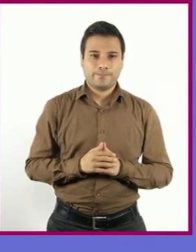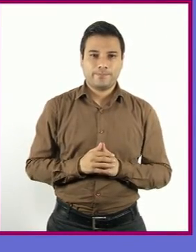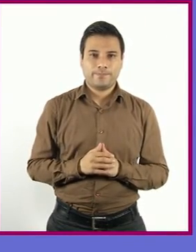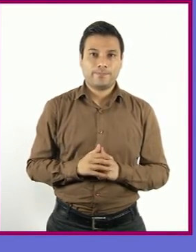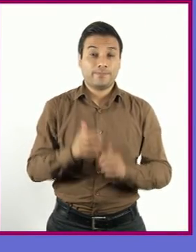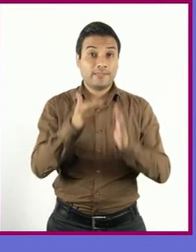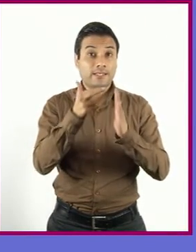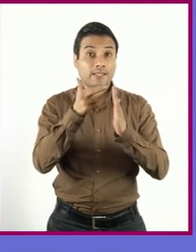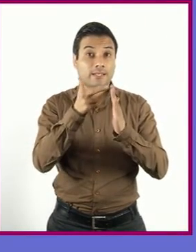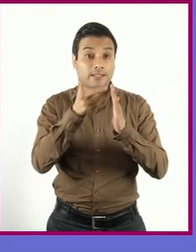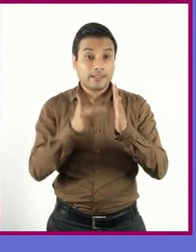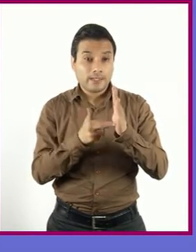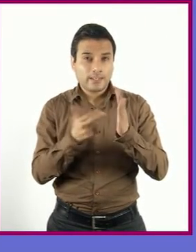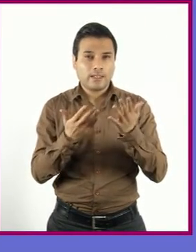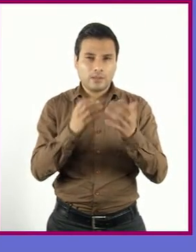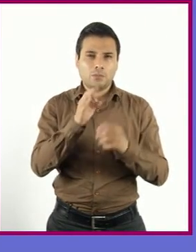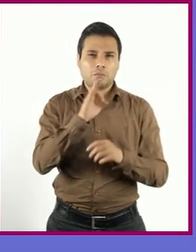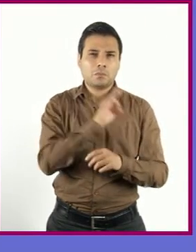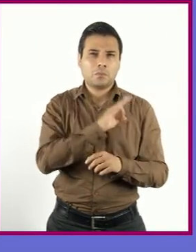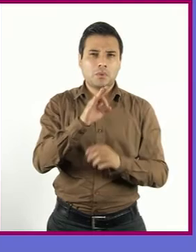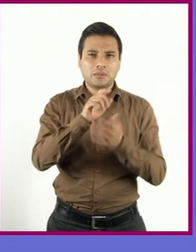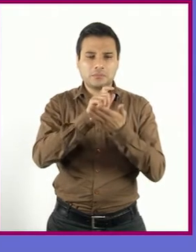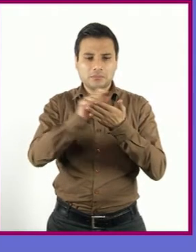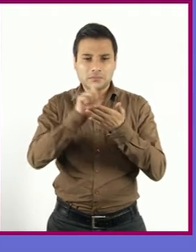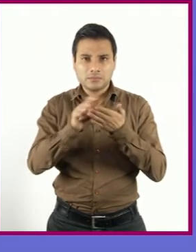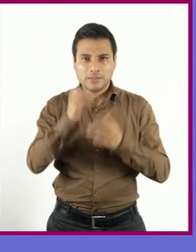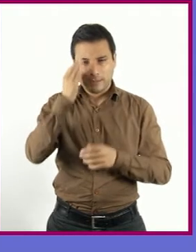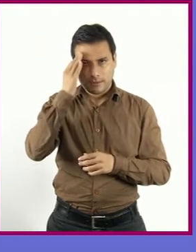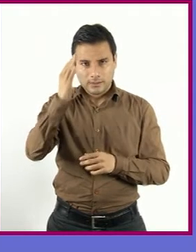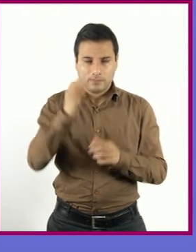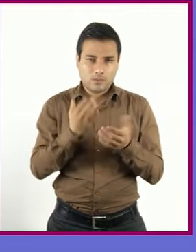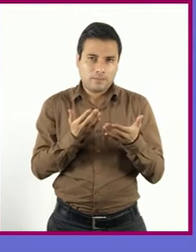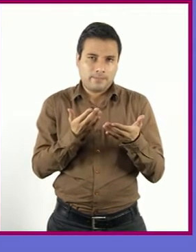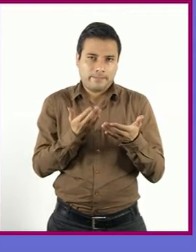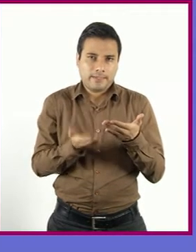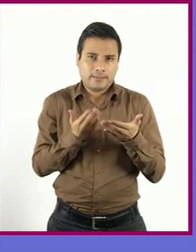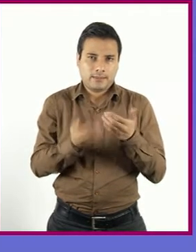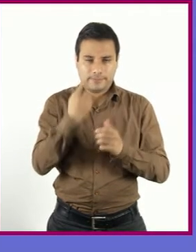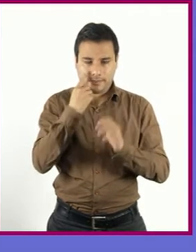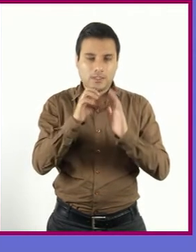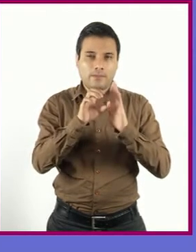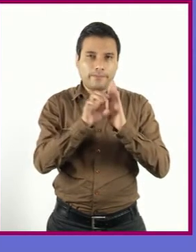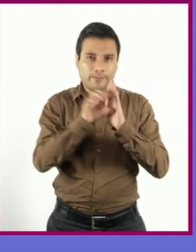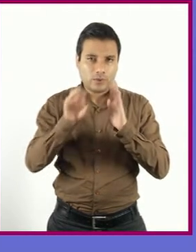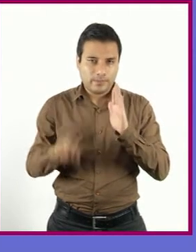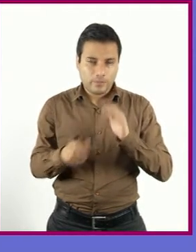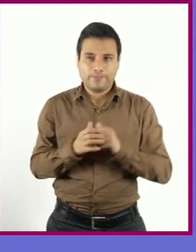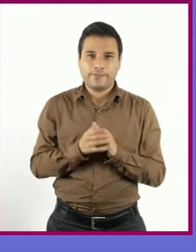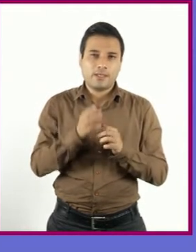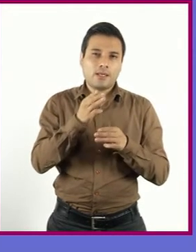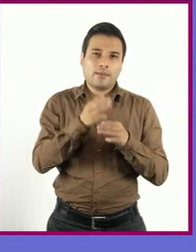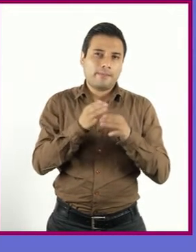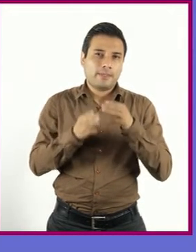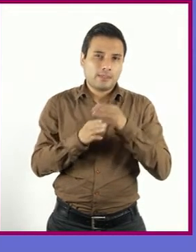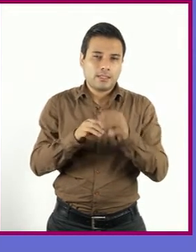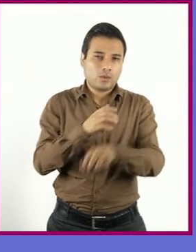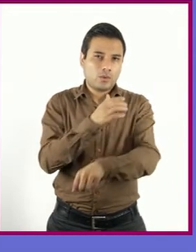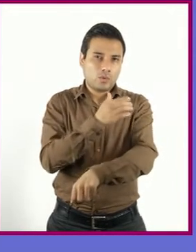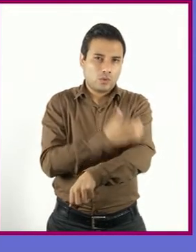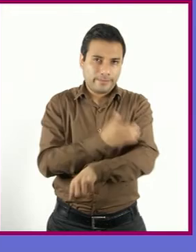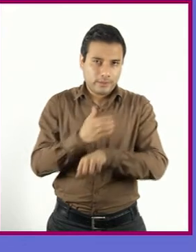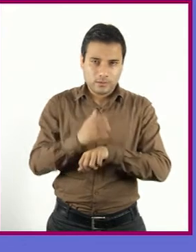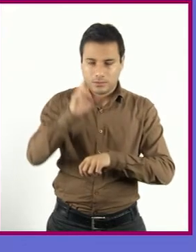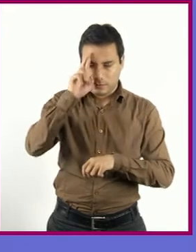Los reglamentos pueden estar redactados en tiempo presente. Por ejemplo, respeta el material de tus compañeros de